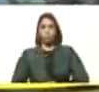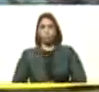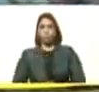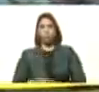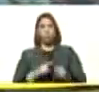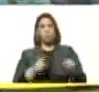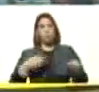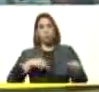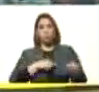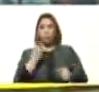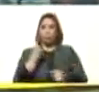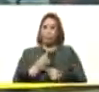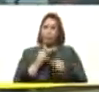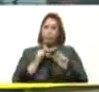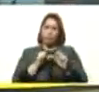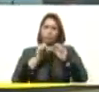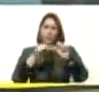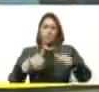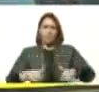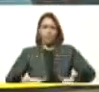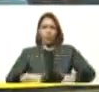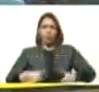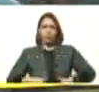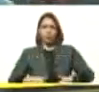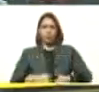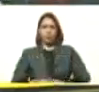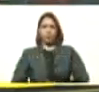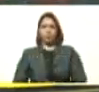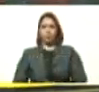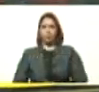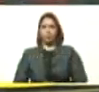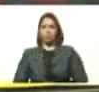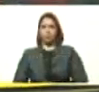Pero nosotros tenemos que seguir en el esfuerzo